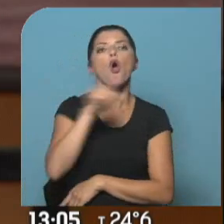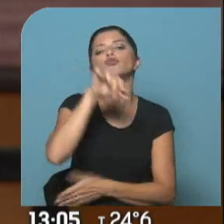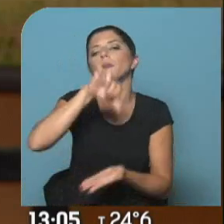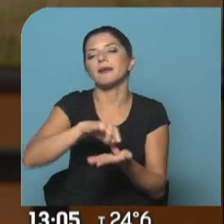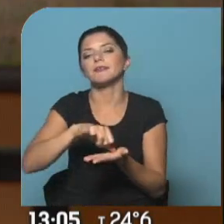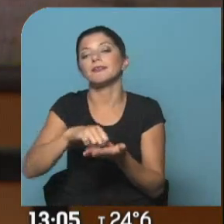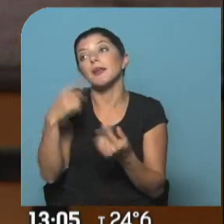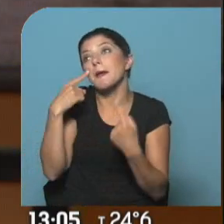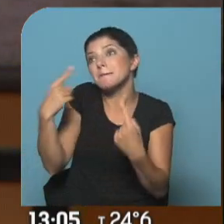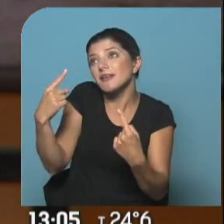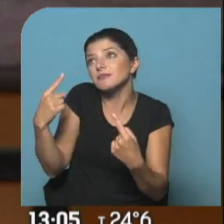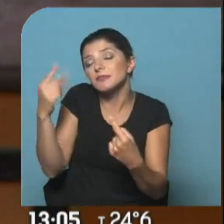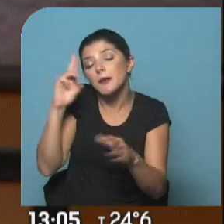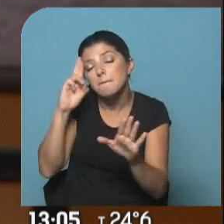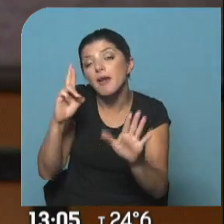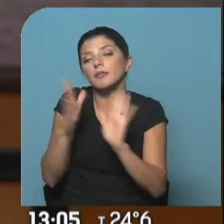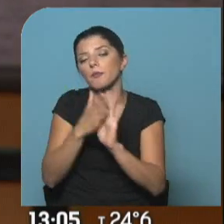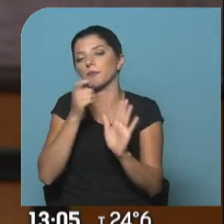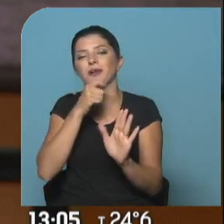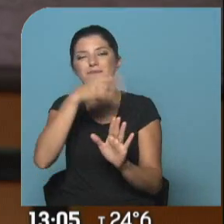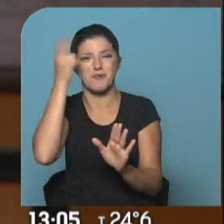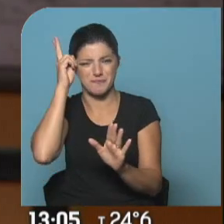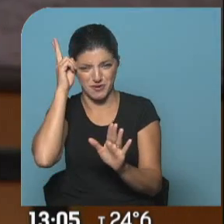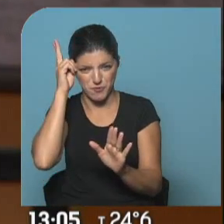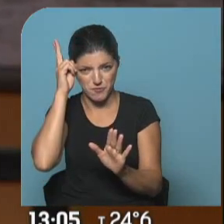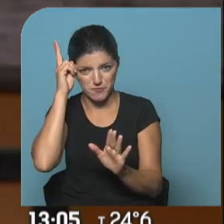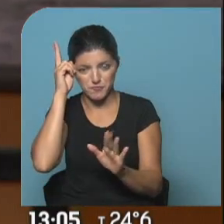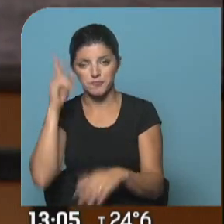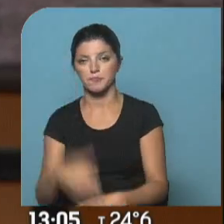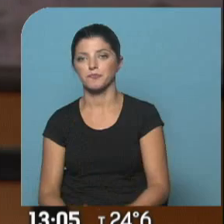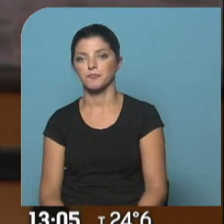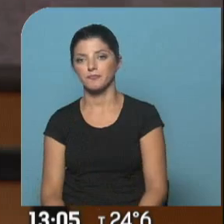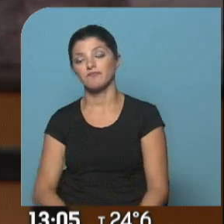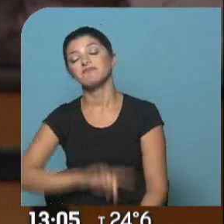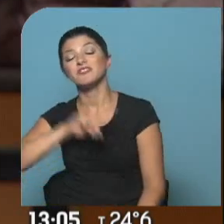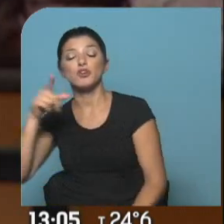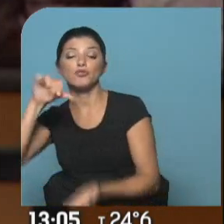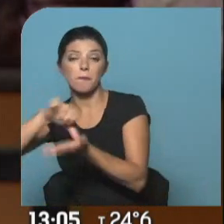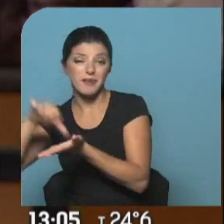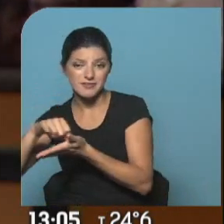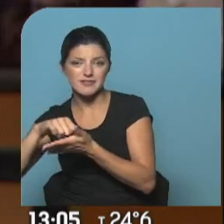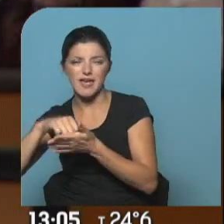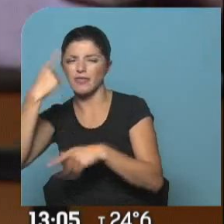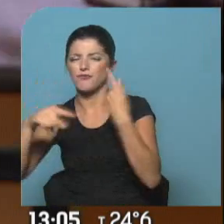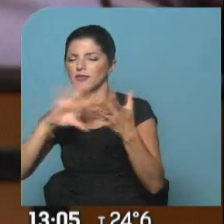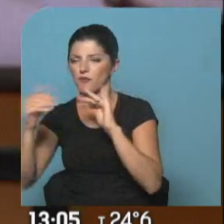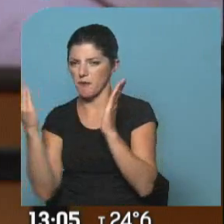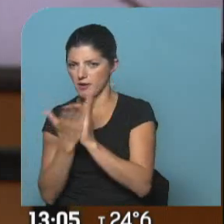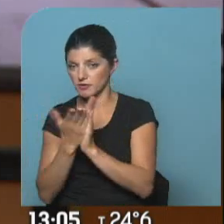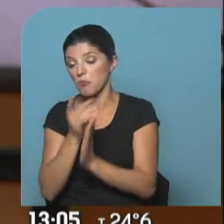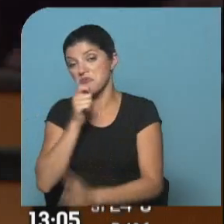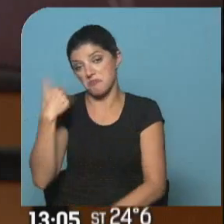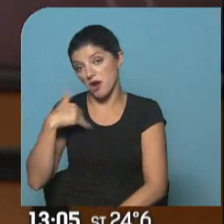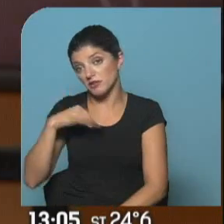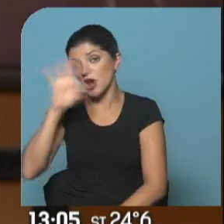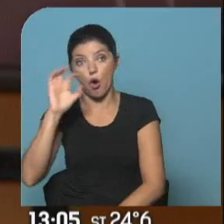cierta prescindencia, o digamos el caso de Perú, y en otros tenés visiones duales. Digo, puede ser el caso de Argentina, pero puede ser el